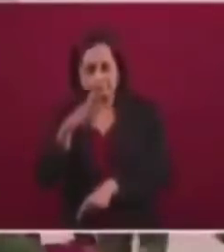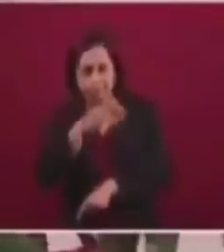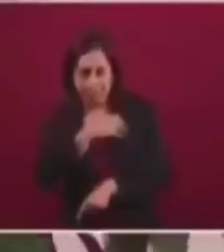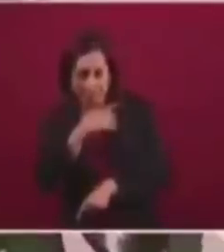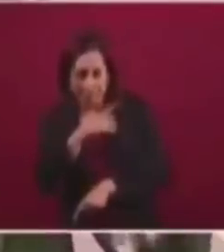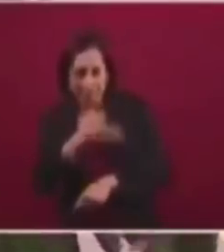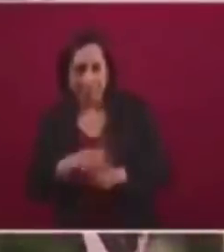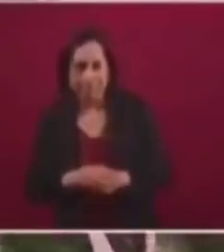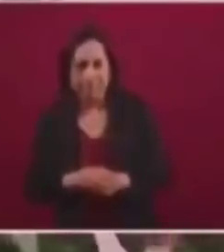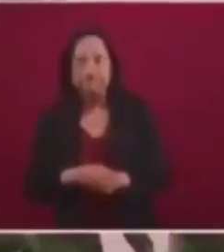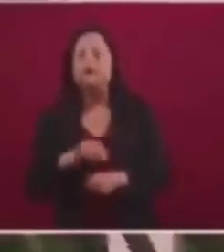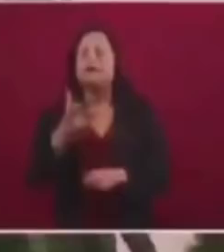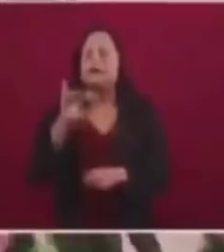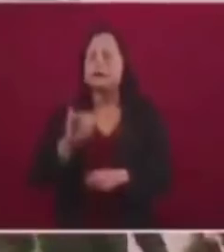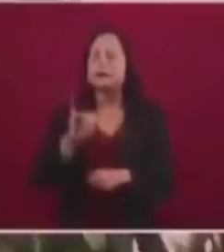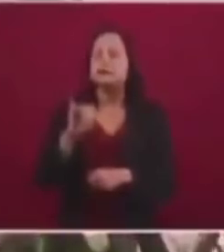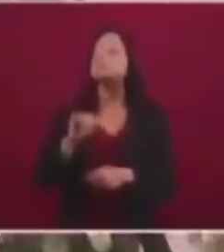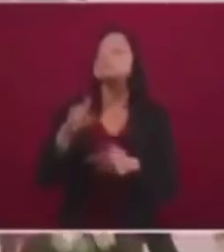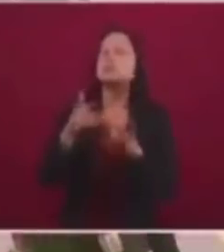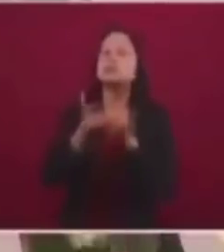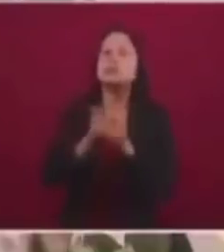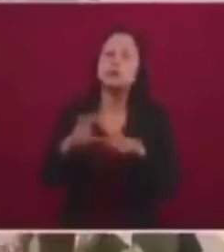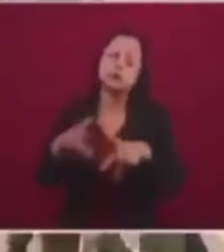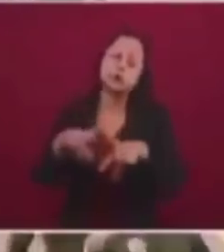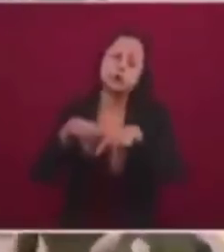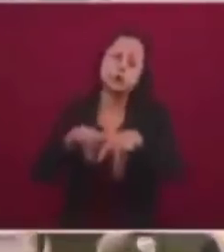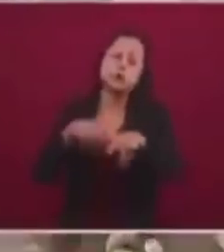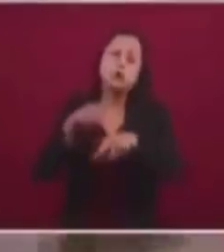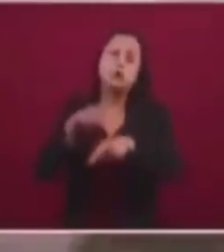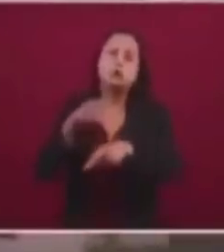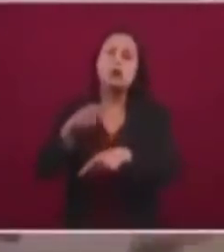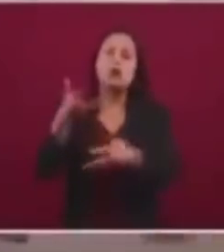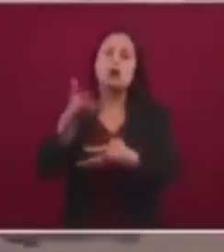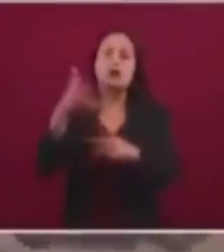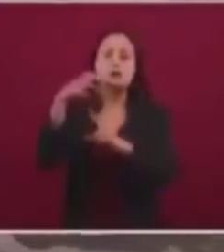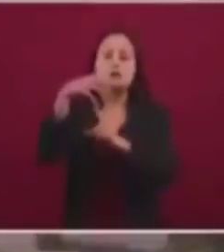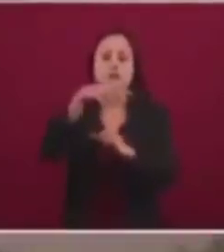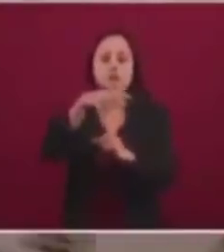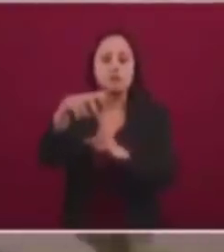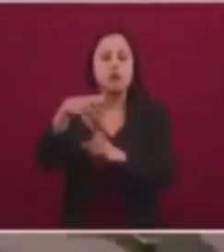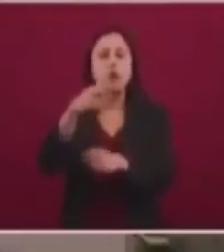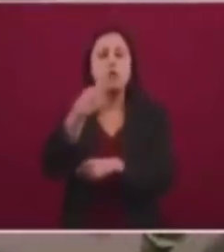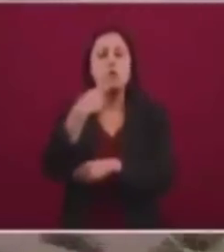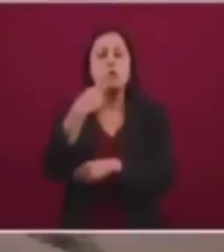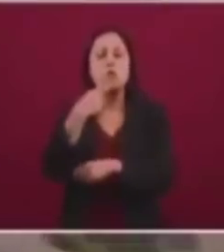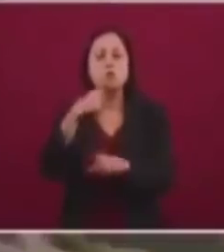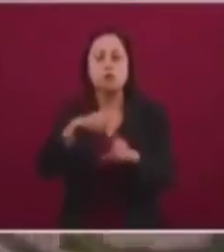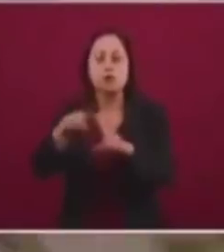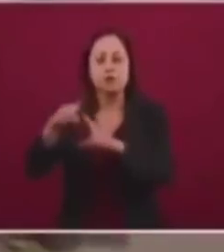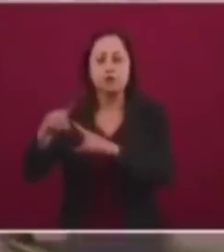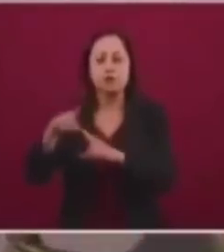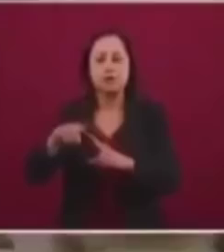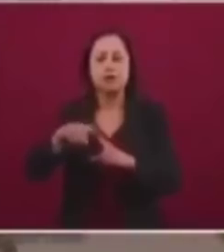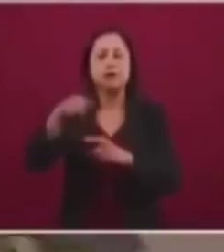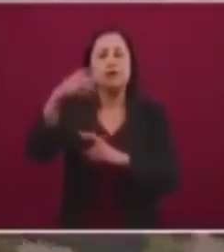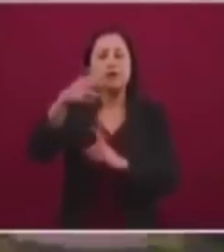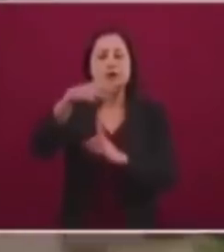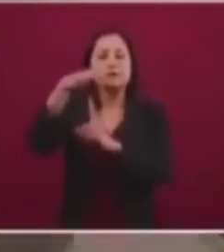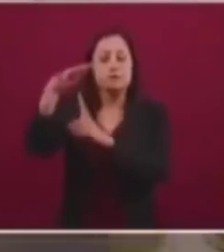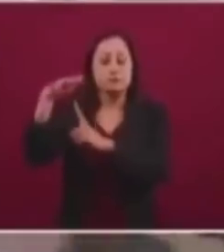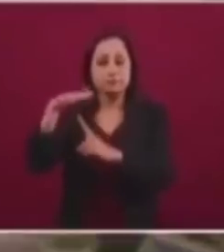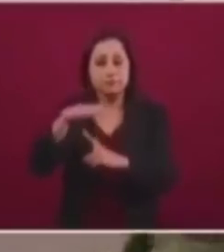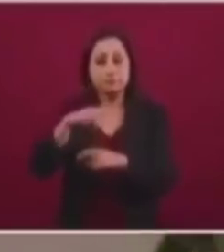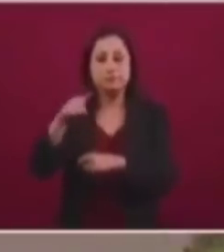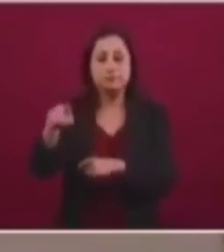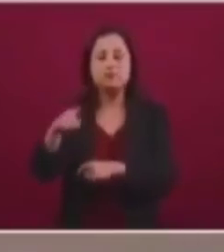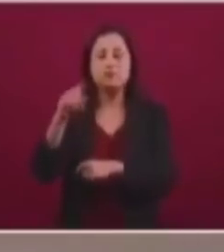de personal de las diversas armas y servicios del Ejército y Fuerza Aérea, altamente adiestrados y